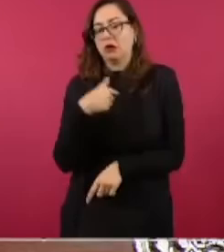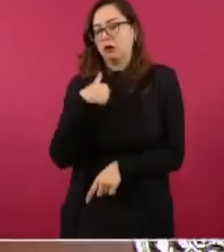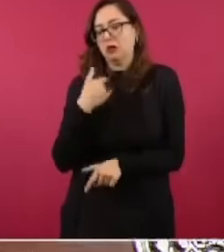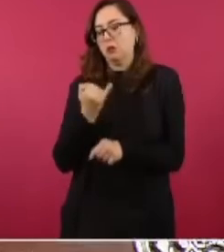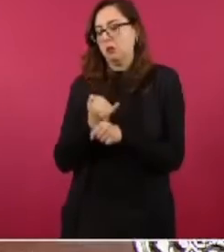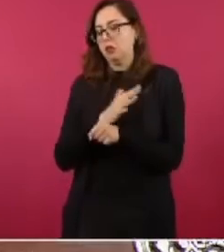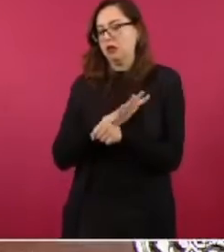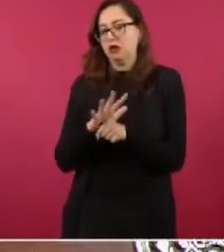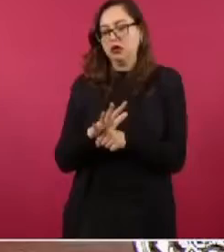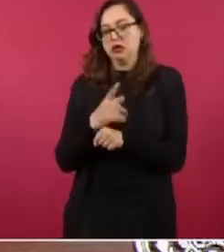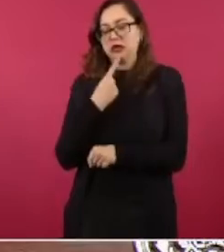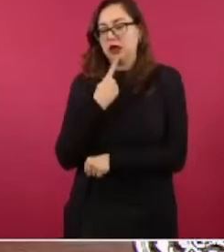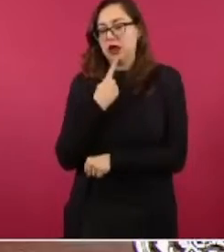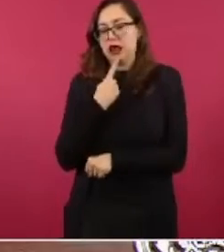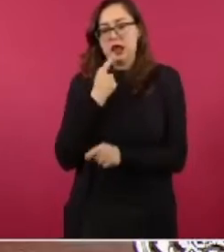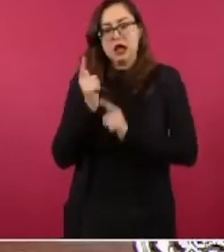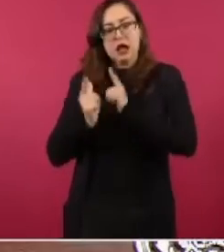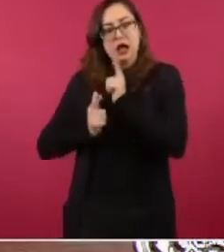Y estos hablan,